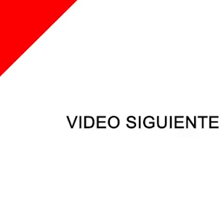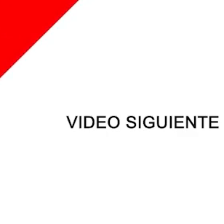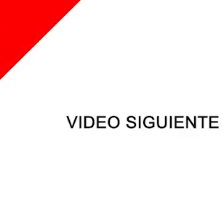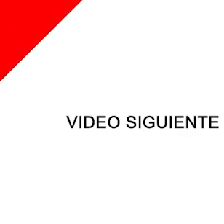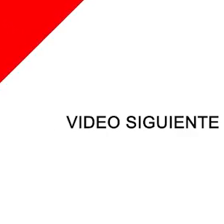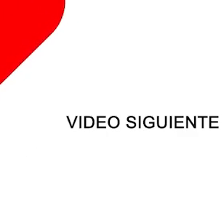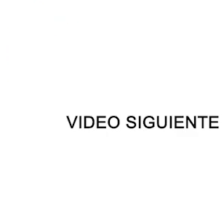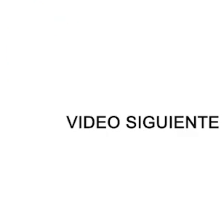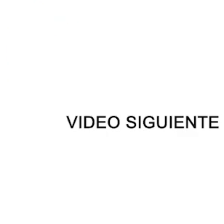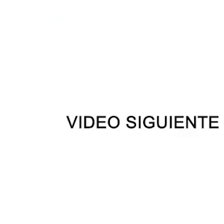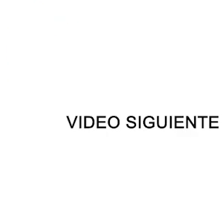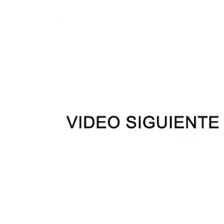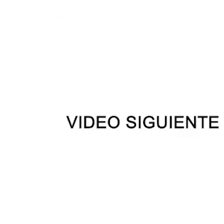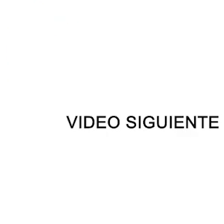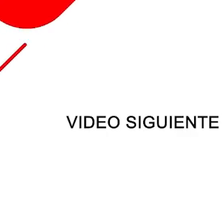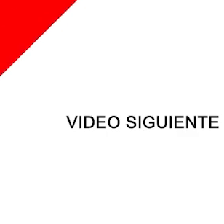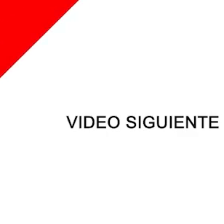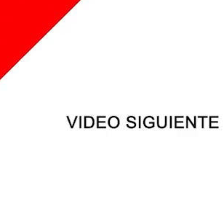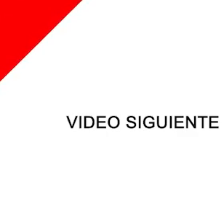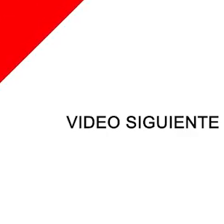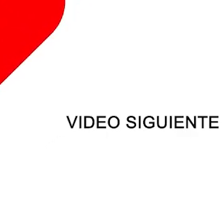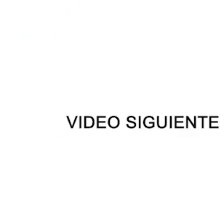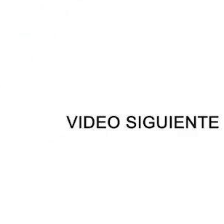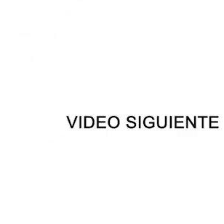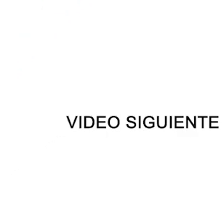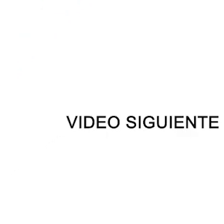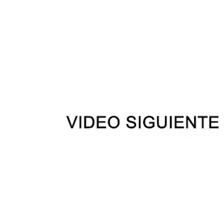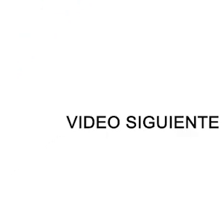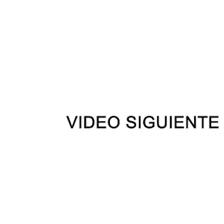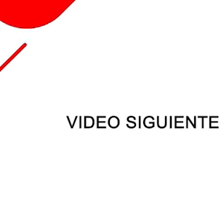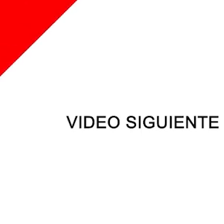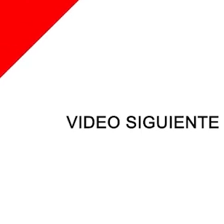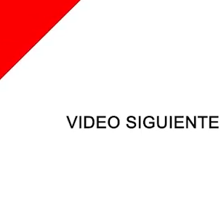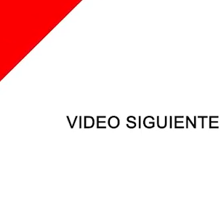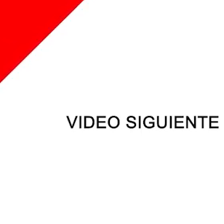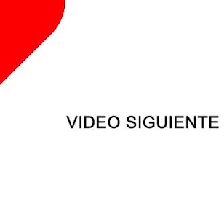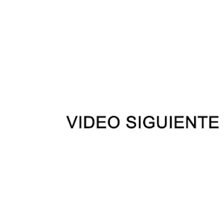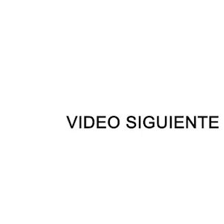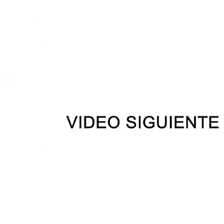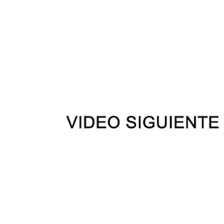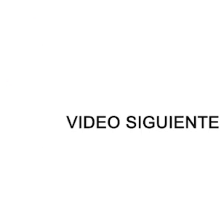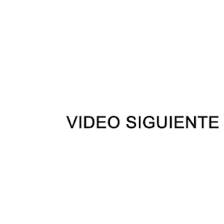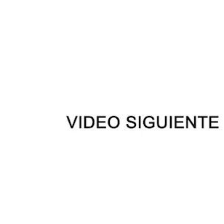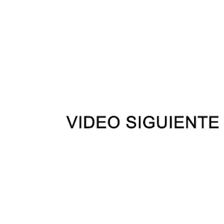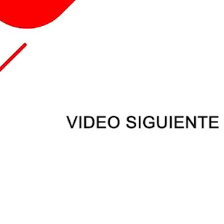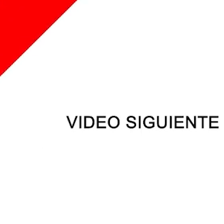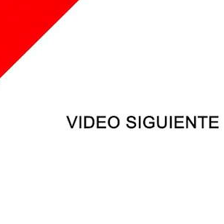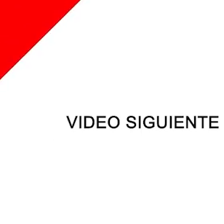We'll be right back.